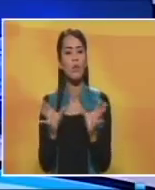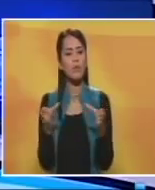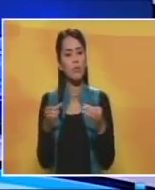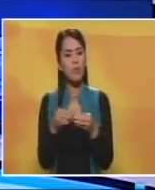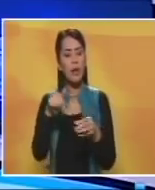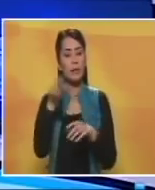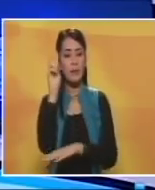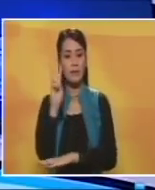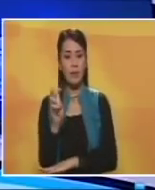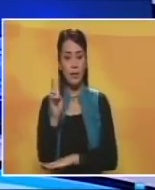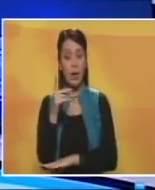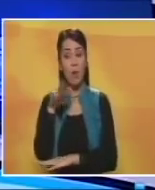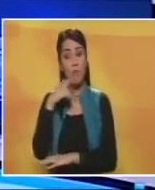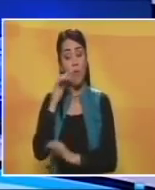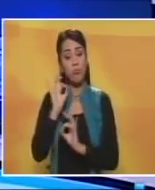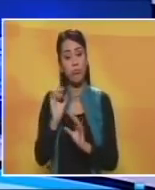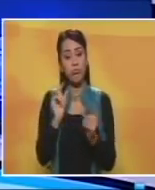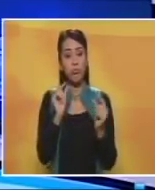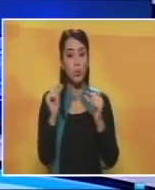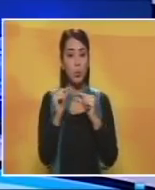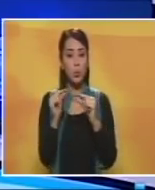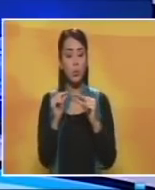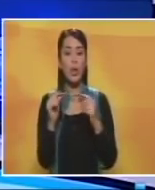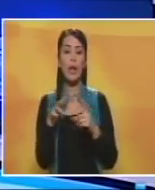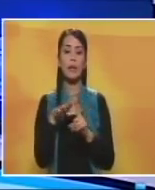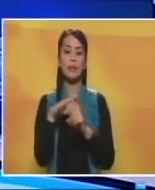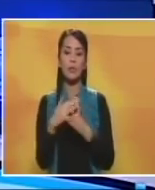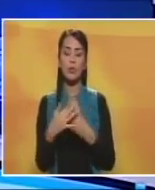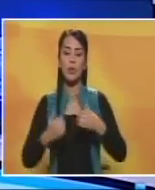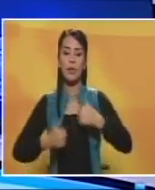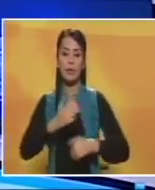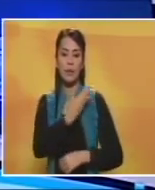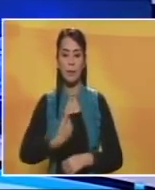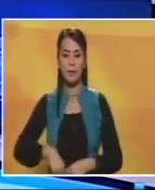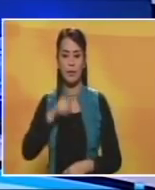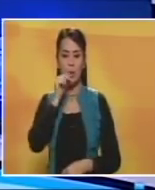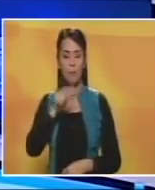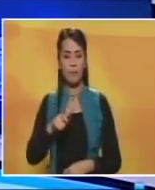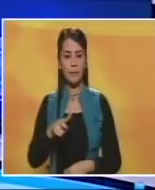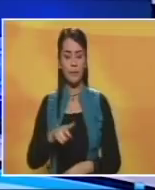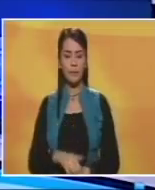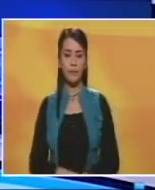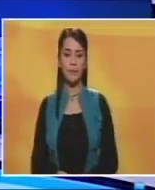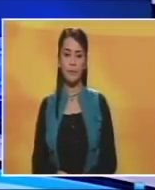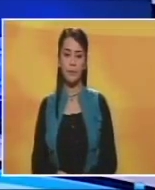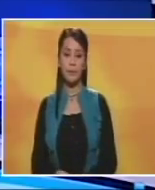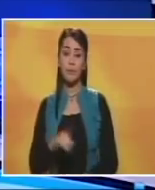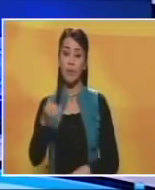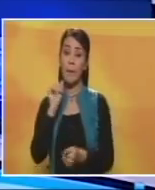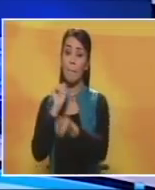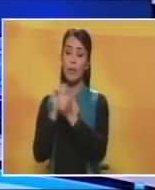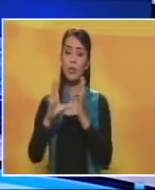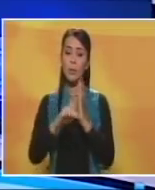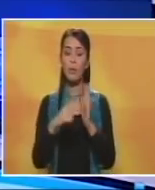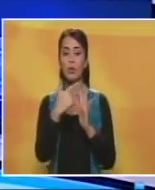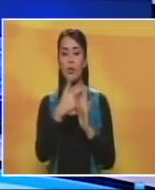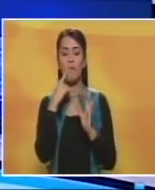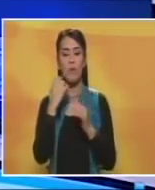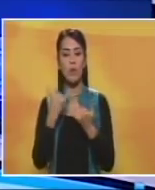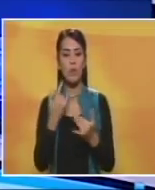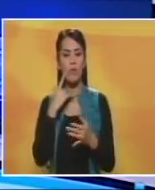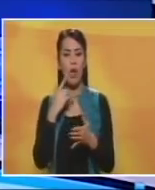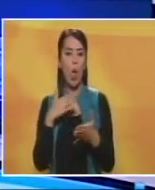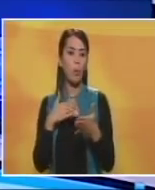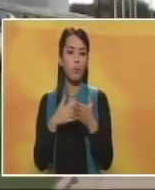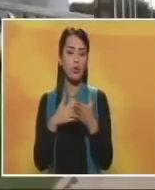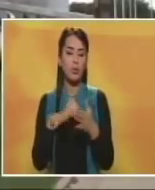para este viernes en la que podría tratar la situación de la candidatura del expresidente Luis Ignacio Lula da Silva, preso por corrupción y virtualmente